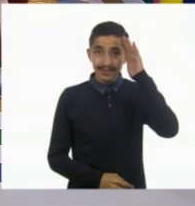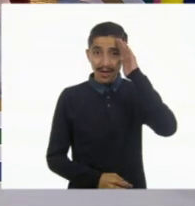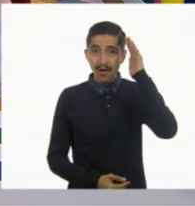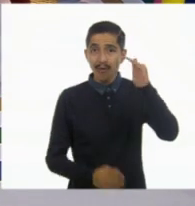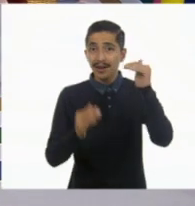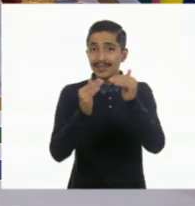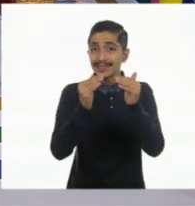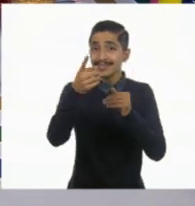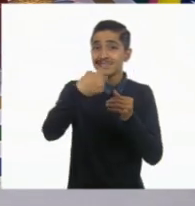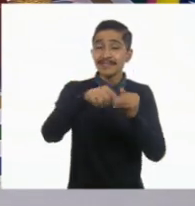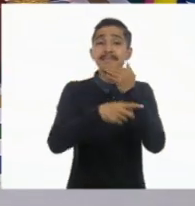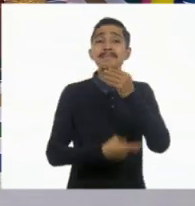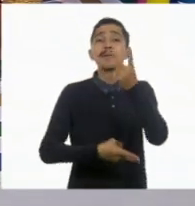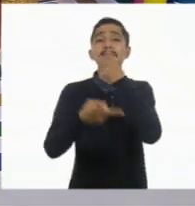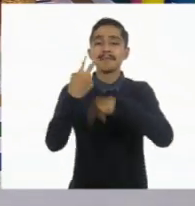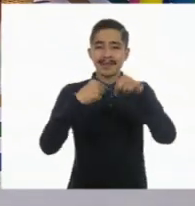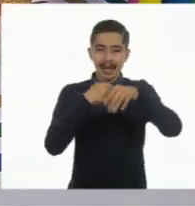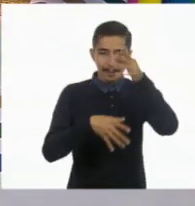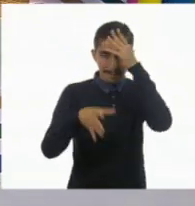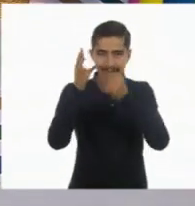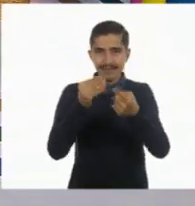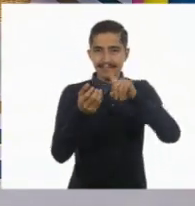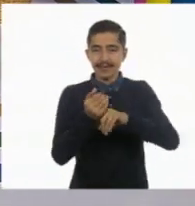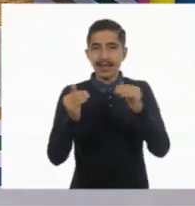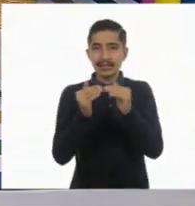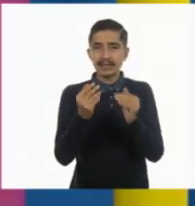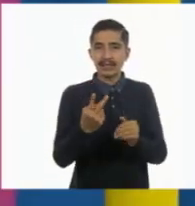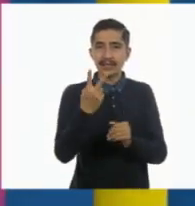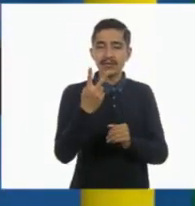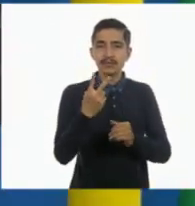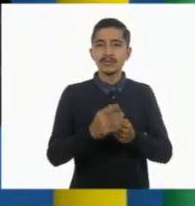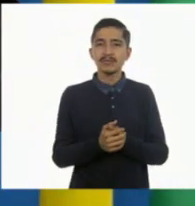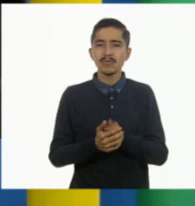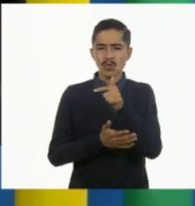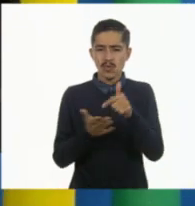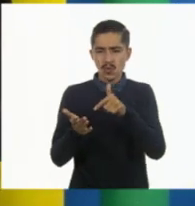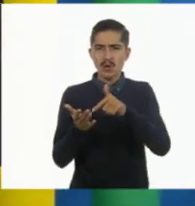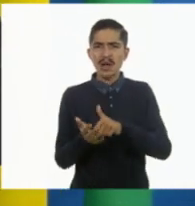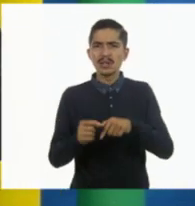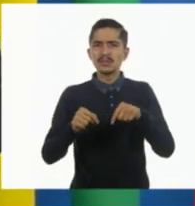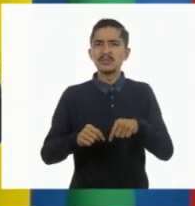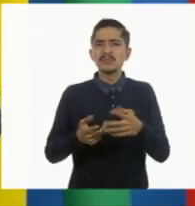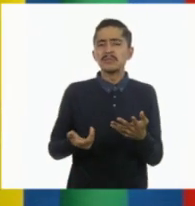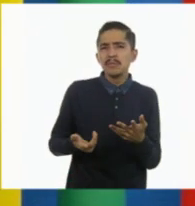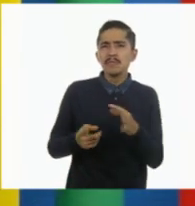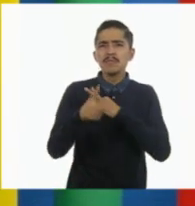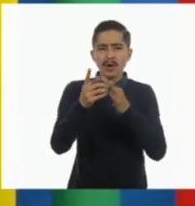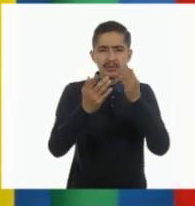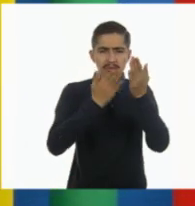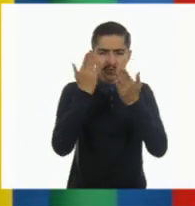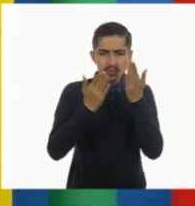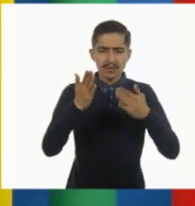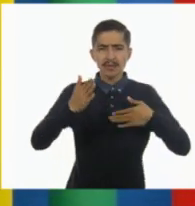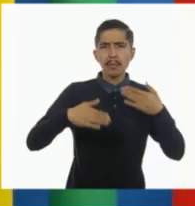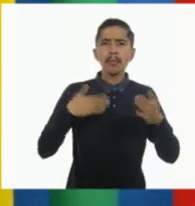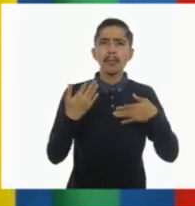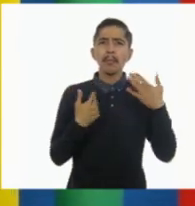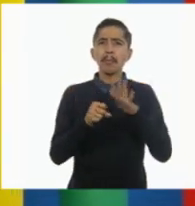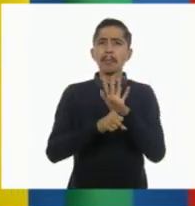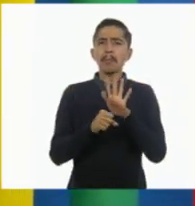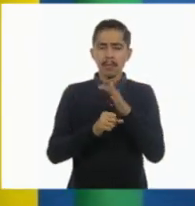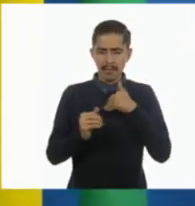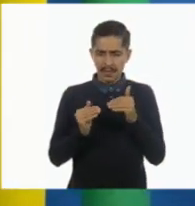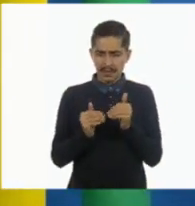Familia en casita, bienvenidos a Aprende en Casa 2, un espacio en el que vamos a poder estudiar y divertirnos desde